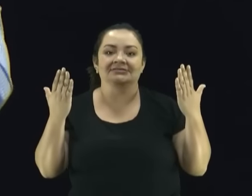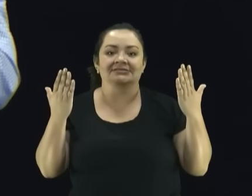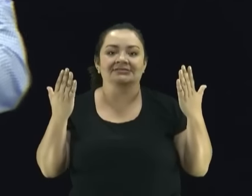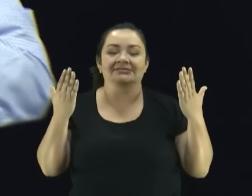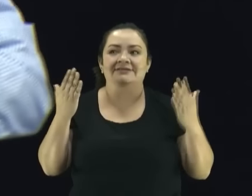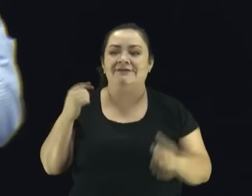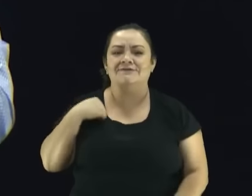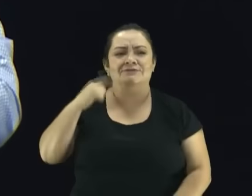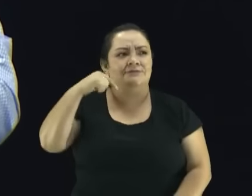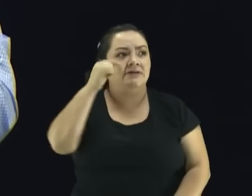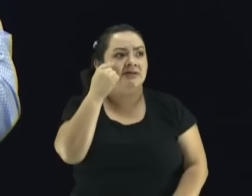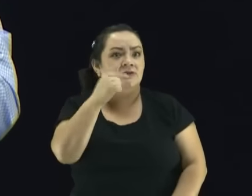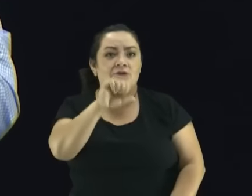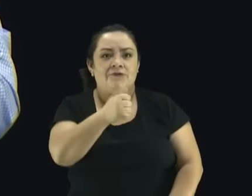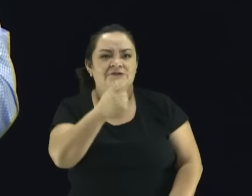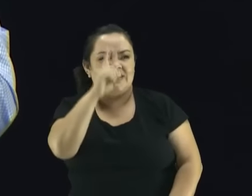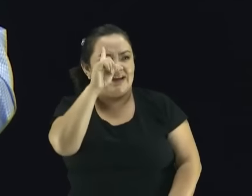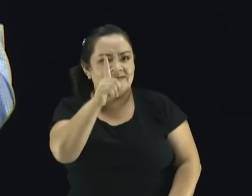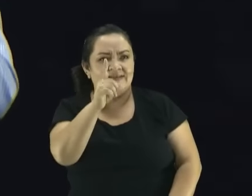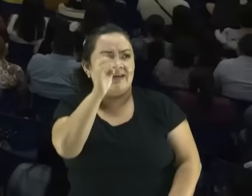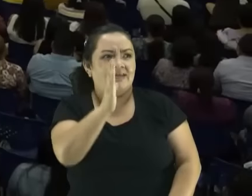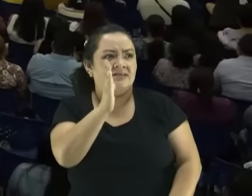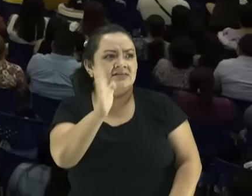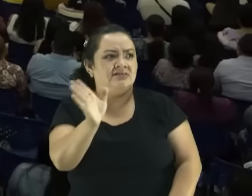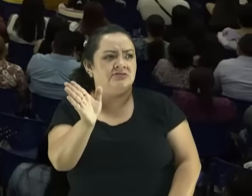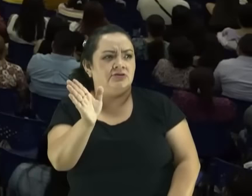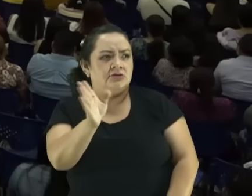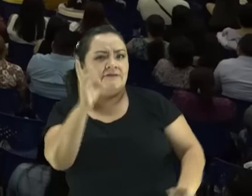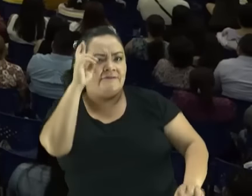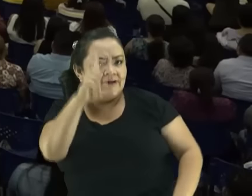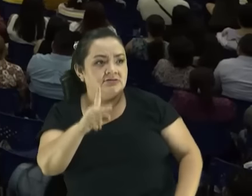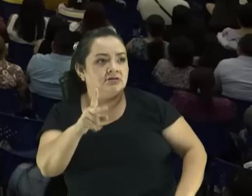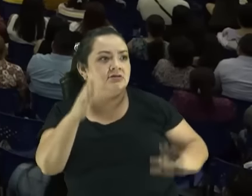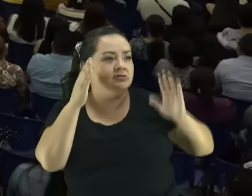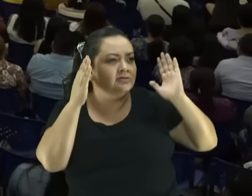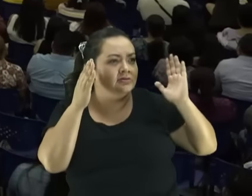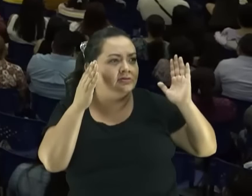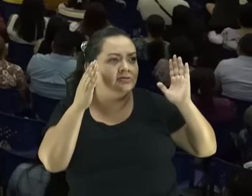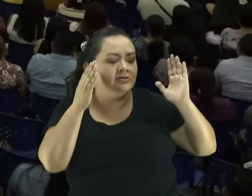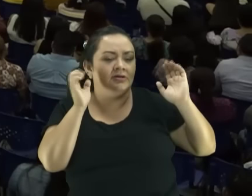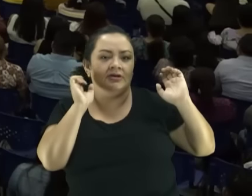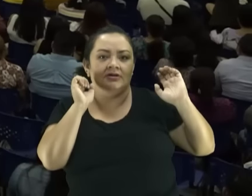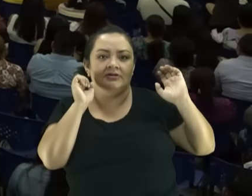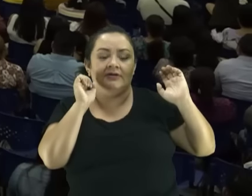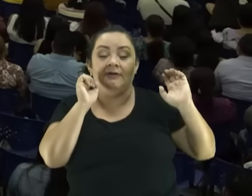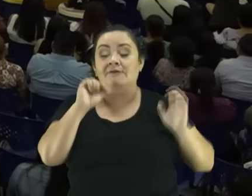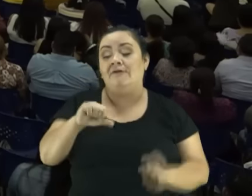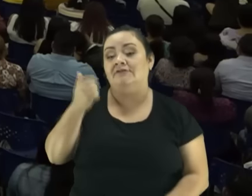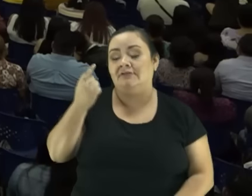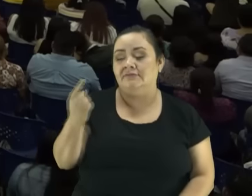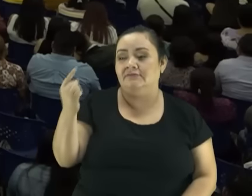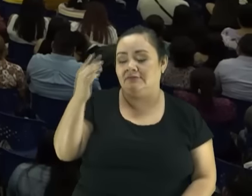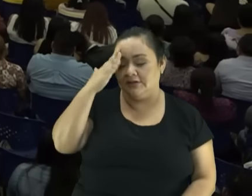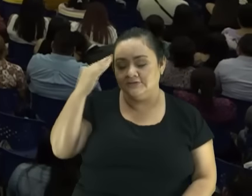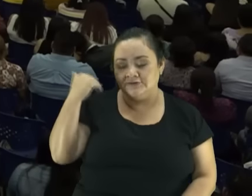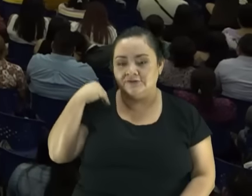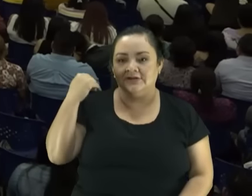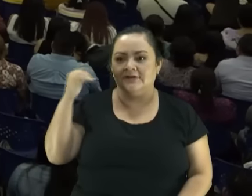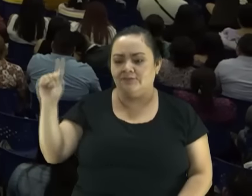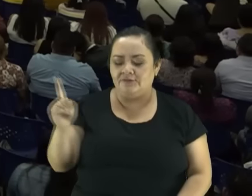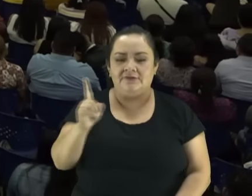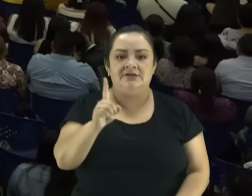extraña y te hace temblar estas señorit señor bueno estas señoras que tecir hermanas perdónenme por deir la